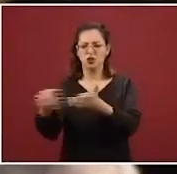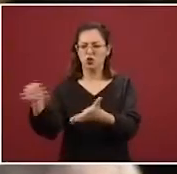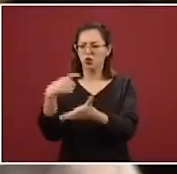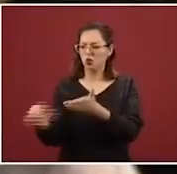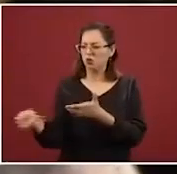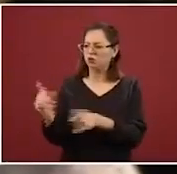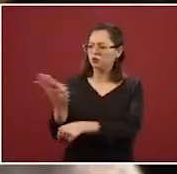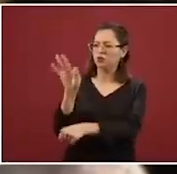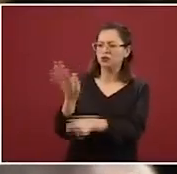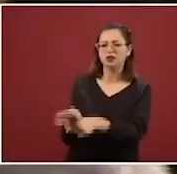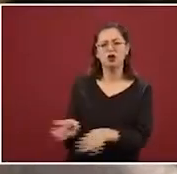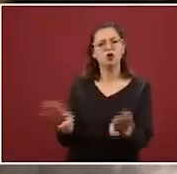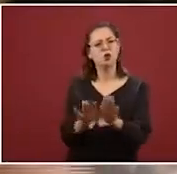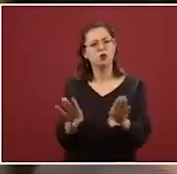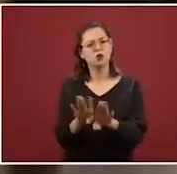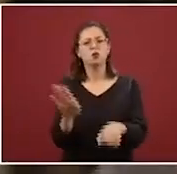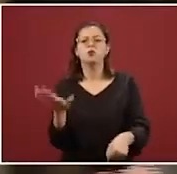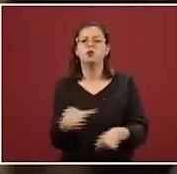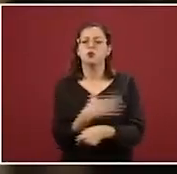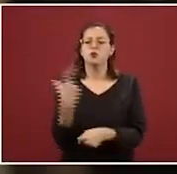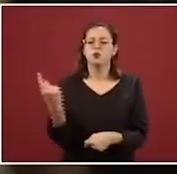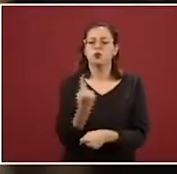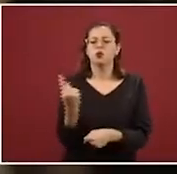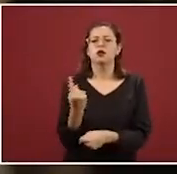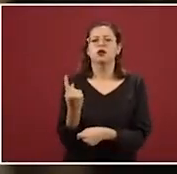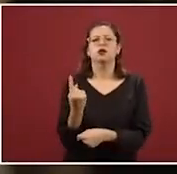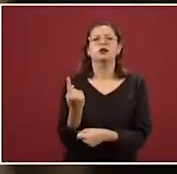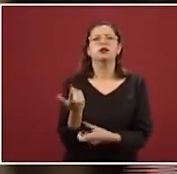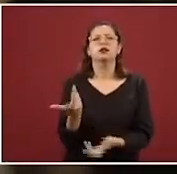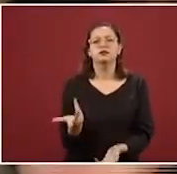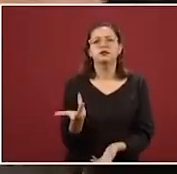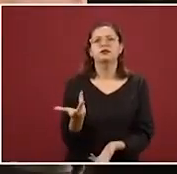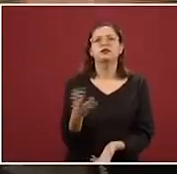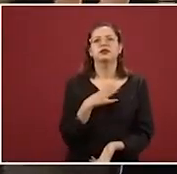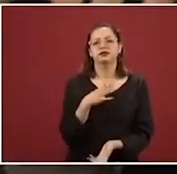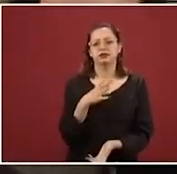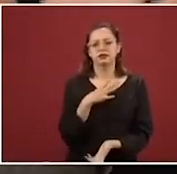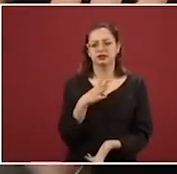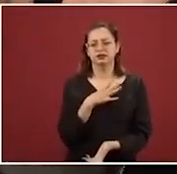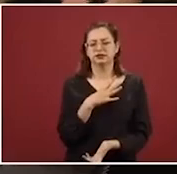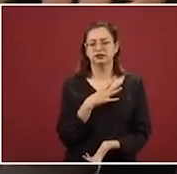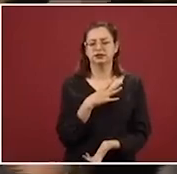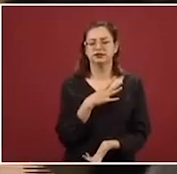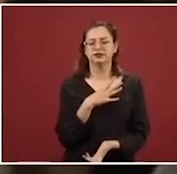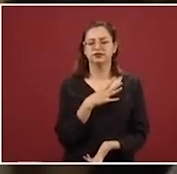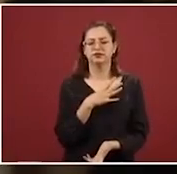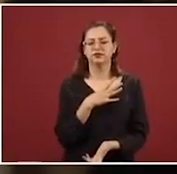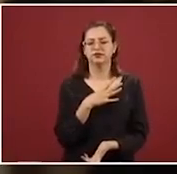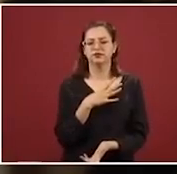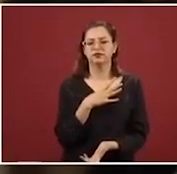verdad, pues existen algunas, o más bien el monopolio que maneja